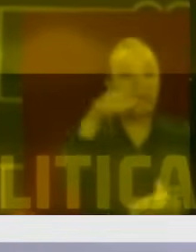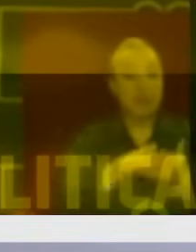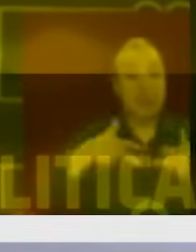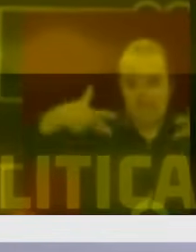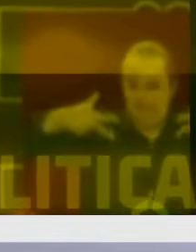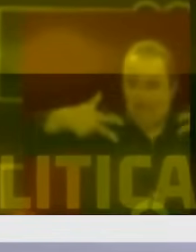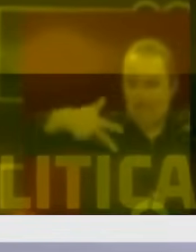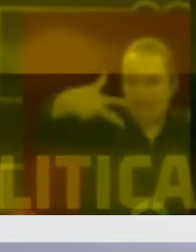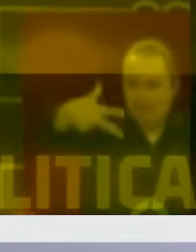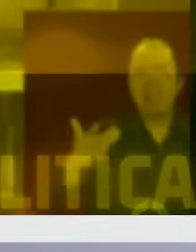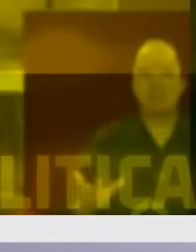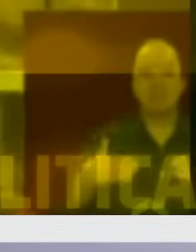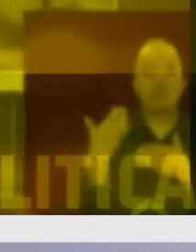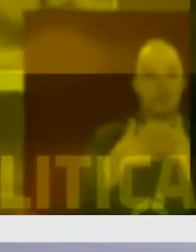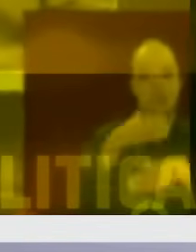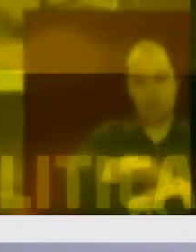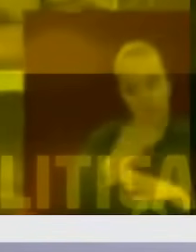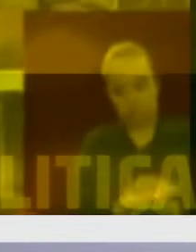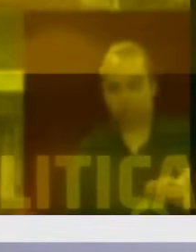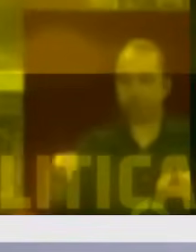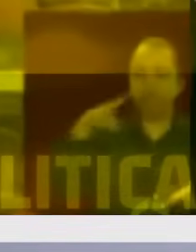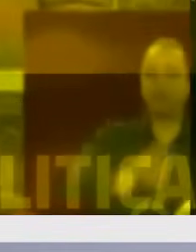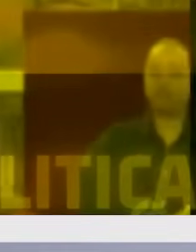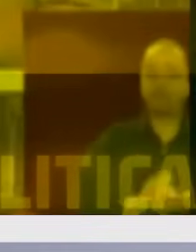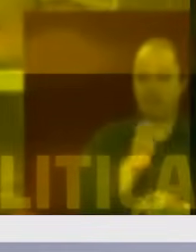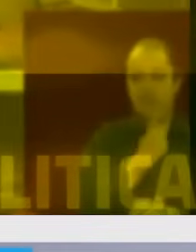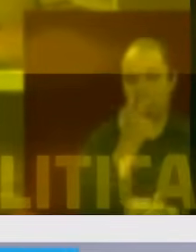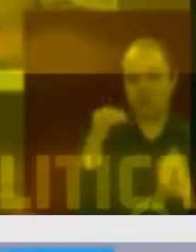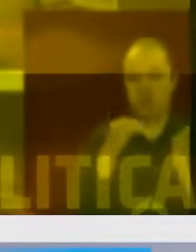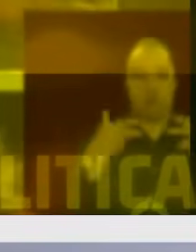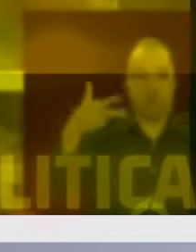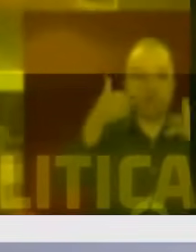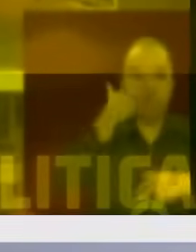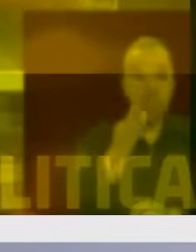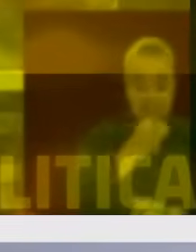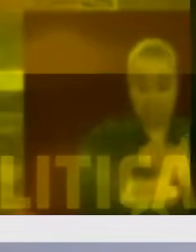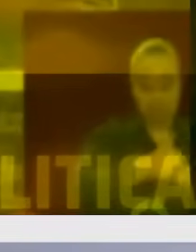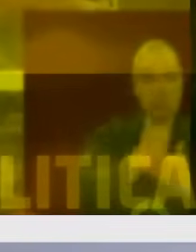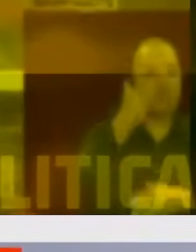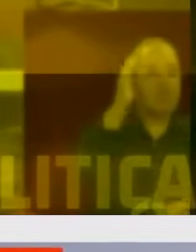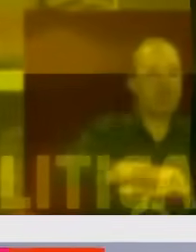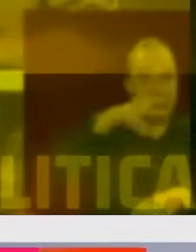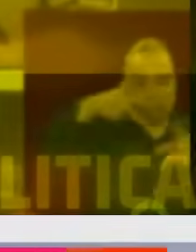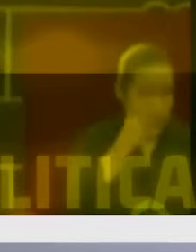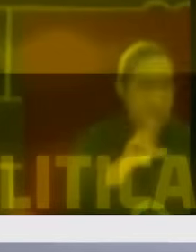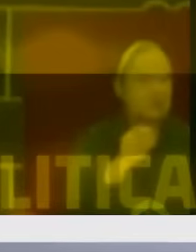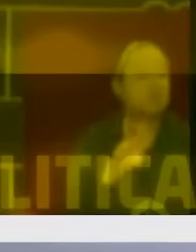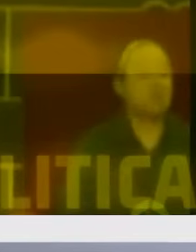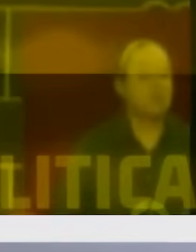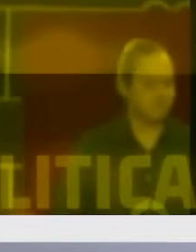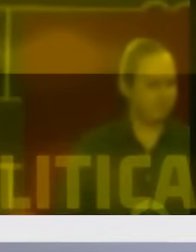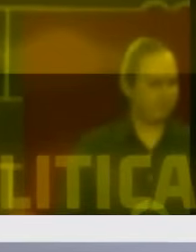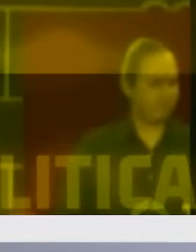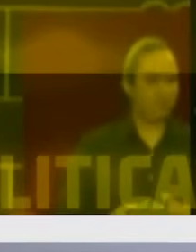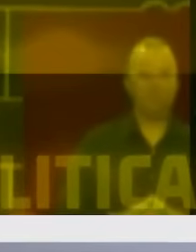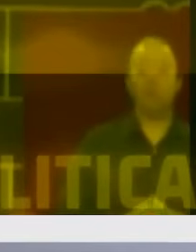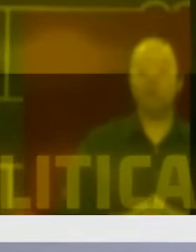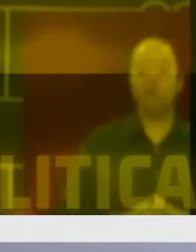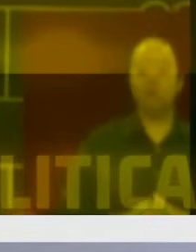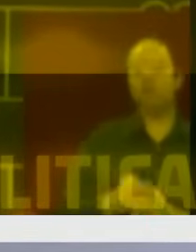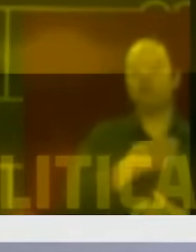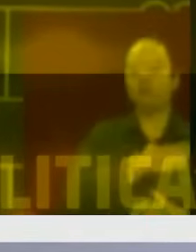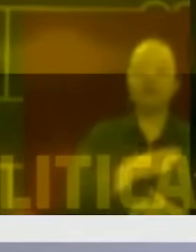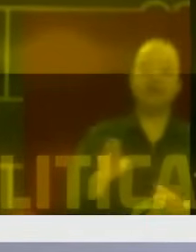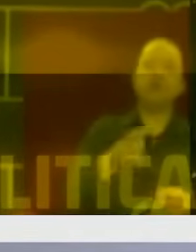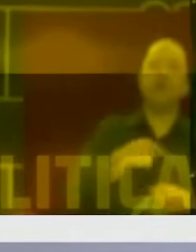modelos de seguridad. Y aquí en la Ciudad de México del 97 para acá, pues no hemos tenido un aumento tan grave. Tuvimos ahí